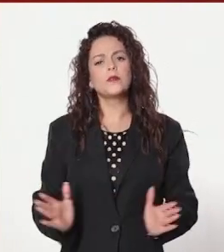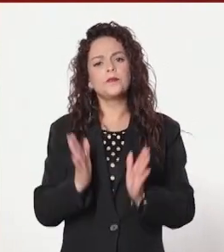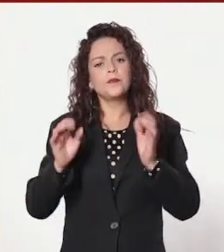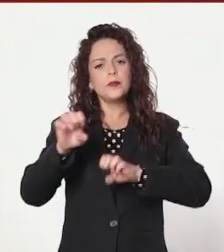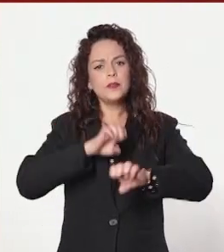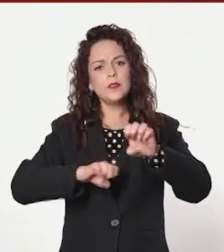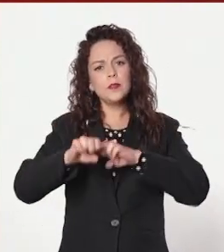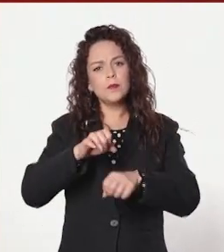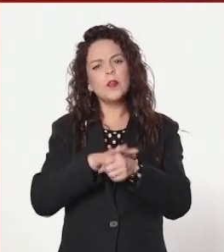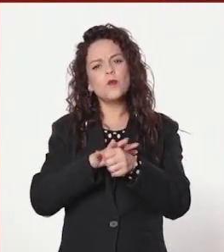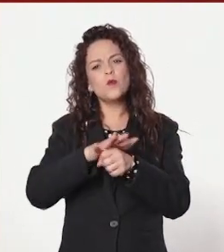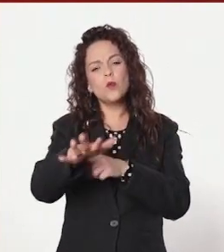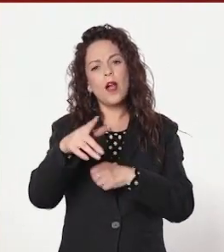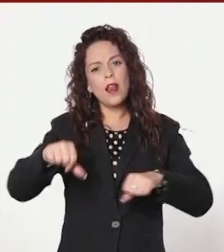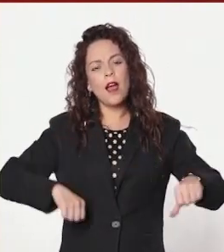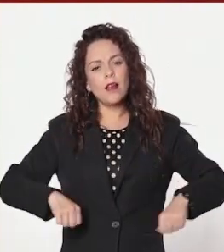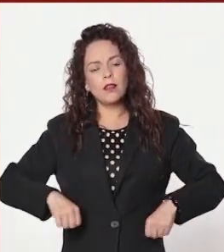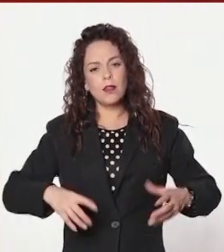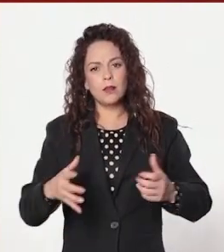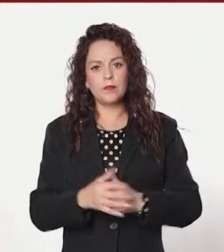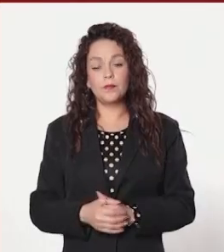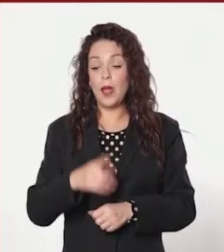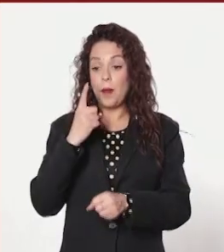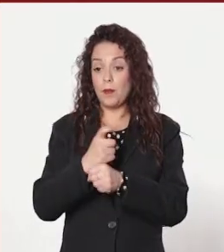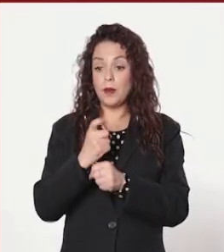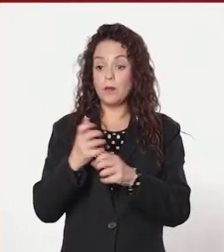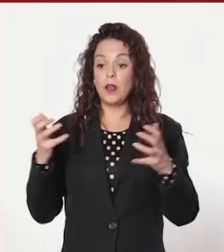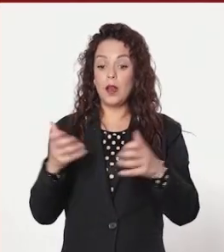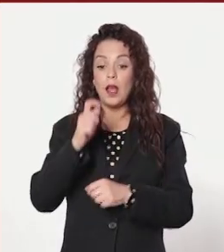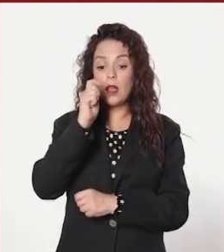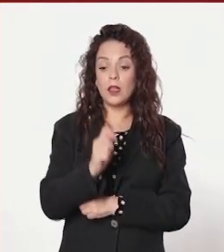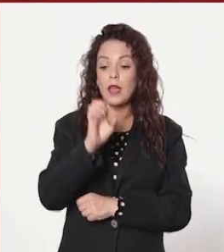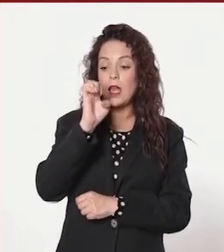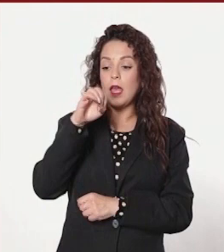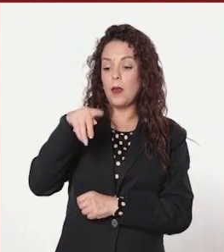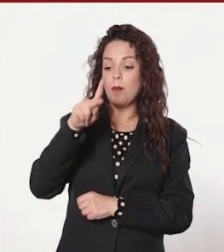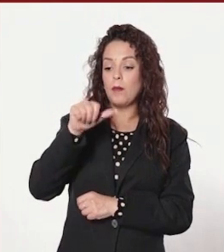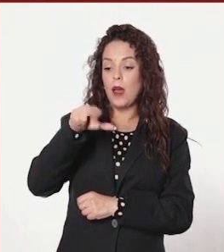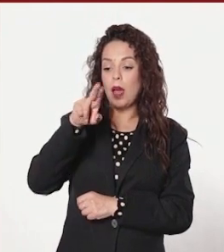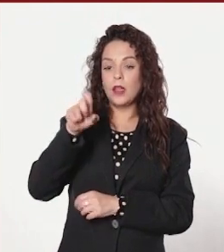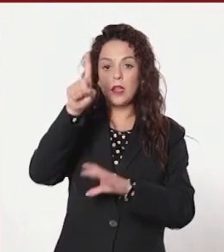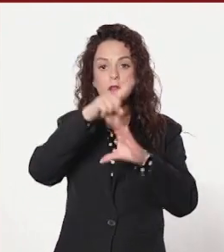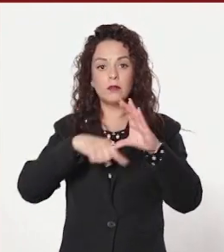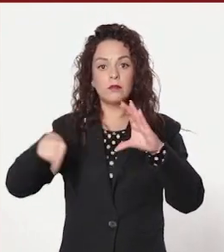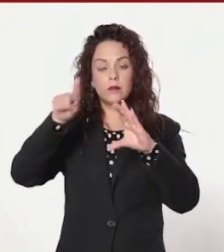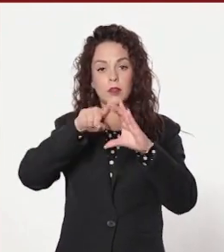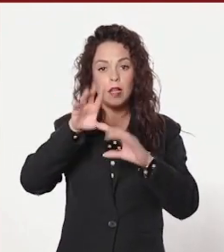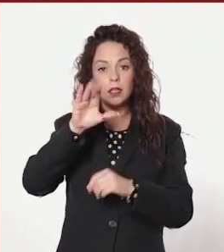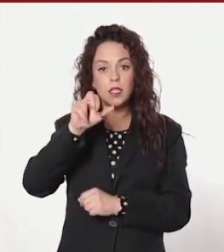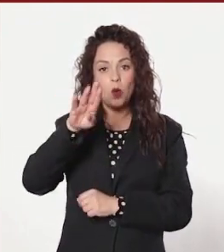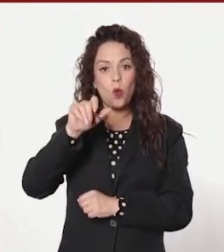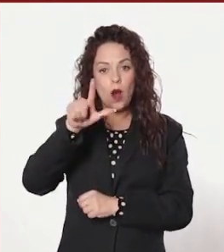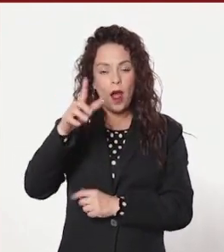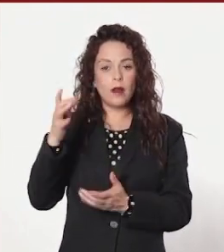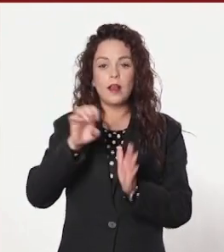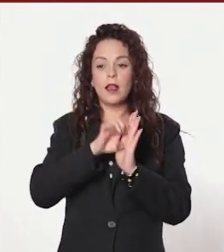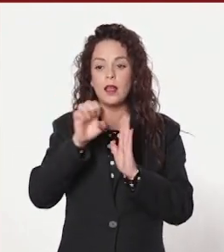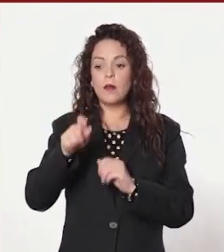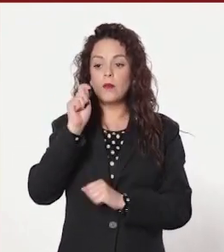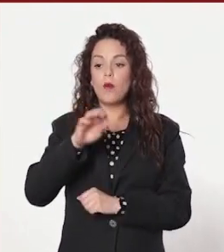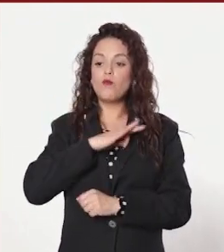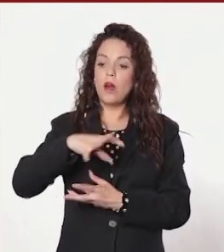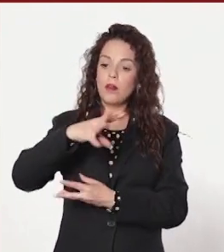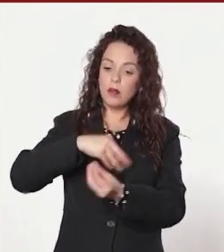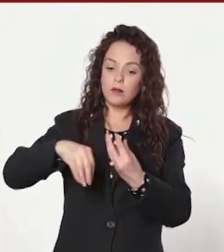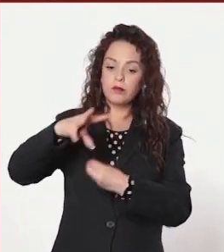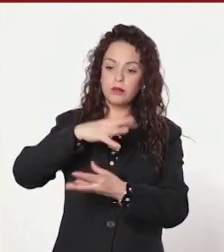que has trabajado? Primero es diseñar empaques circulares. ¿Qué significa esto? O sea, diseñar empaques que puedan ser